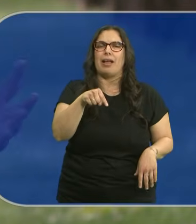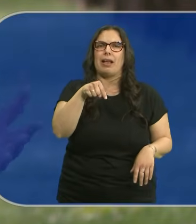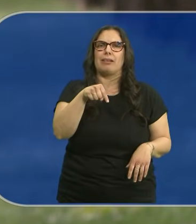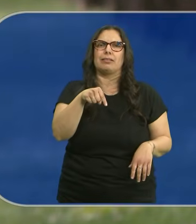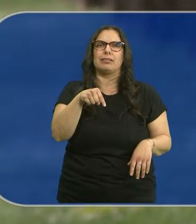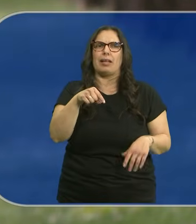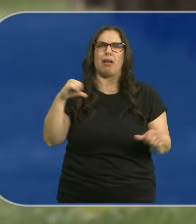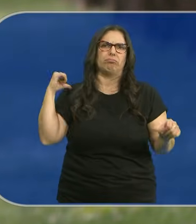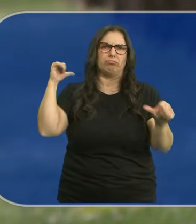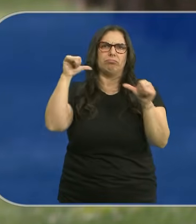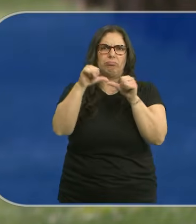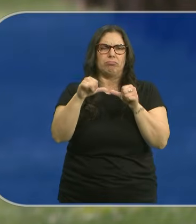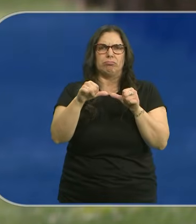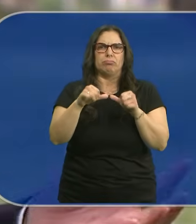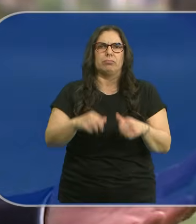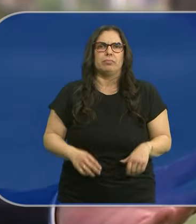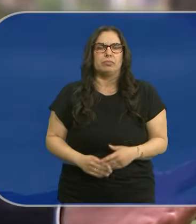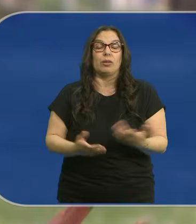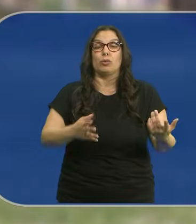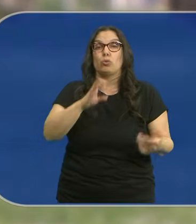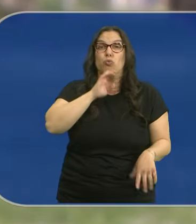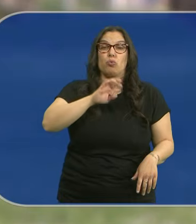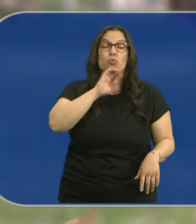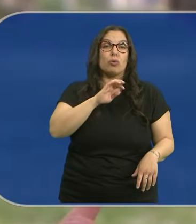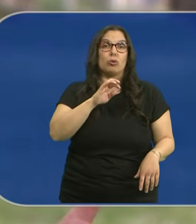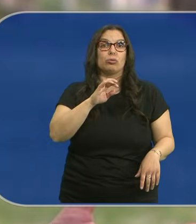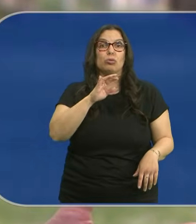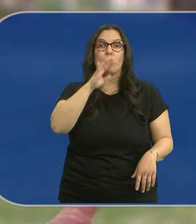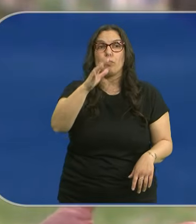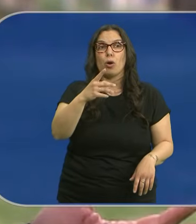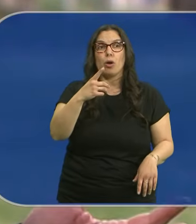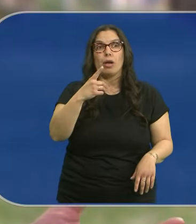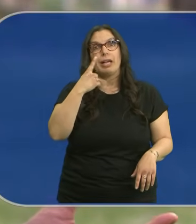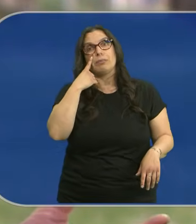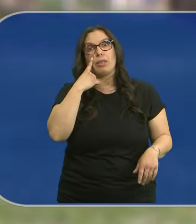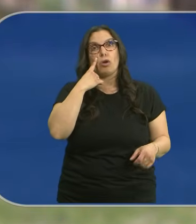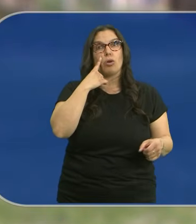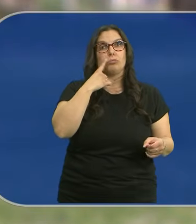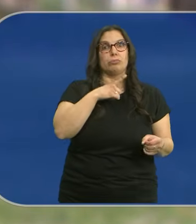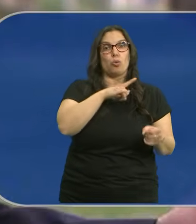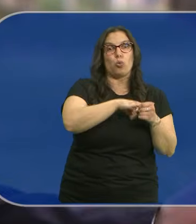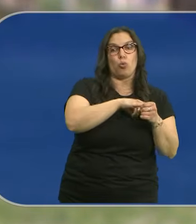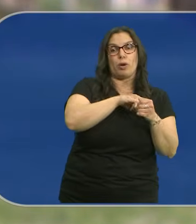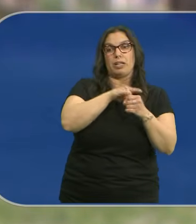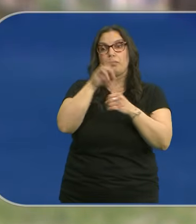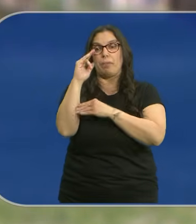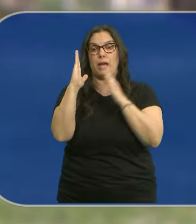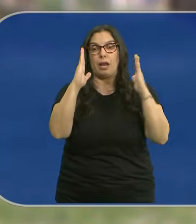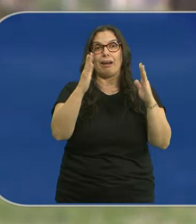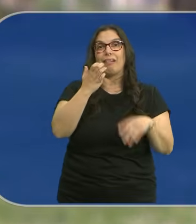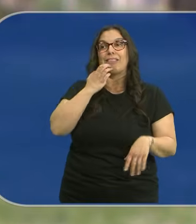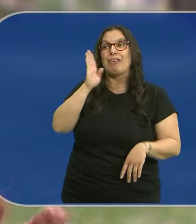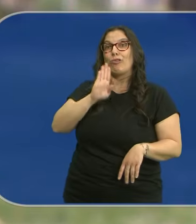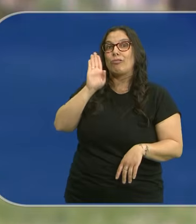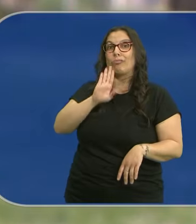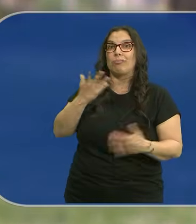la que tenemos desde hace ya muchísimos años. Es curioso, tenemos la inspección de lunes a viernes, pero el que trabaja ilegal trabaja